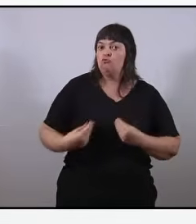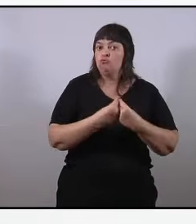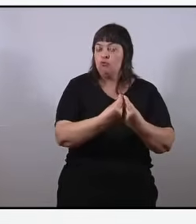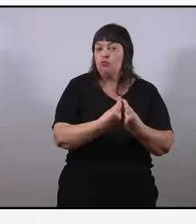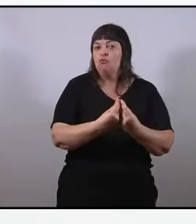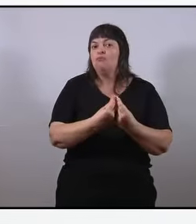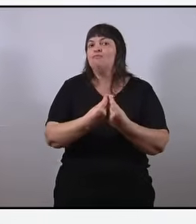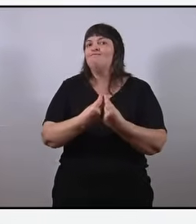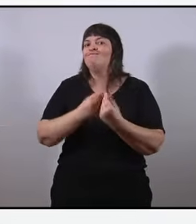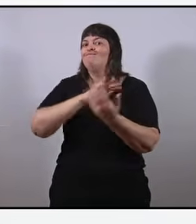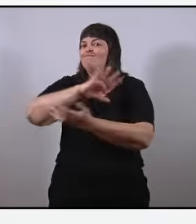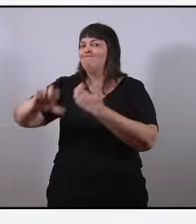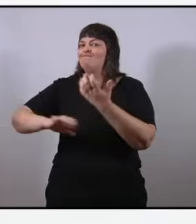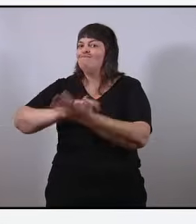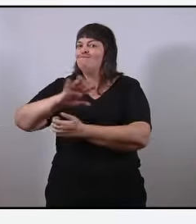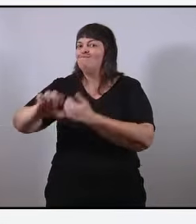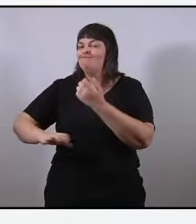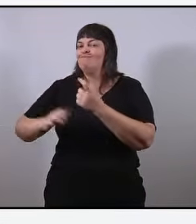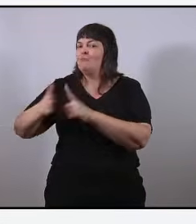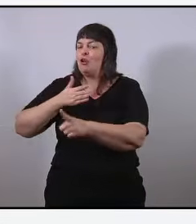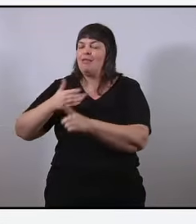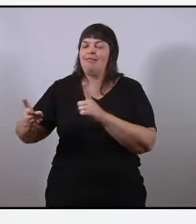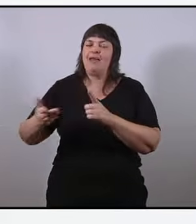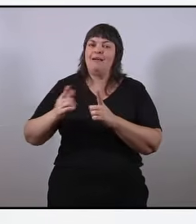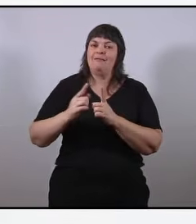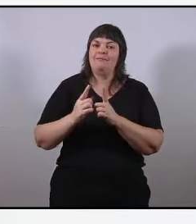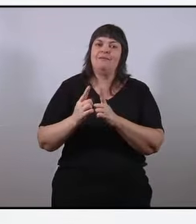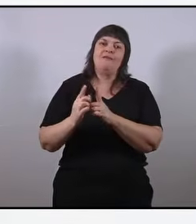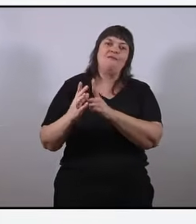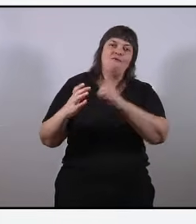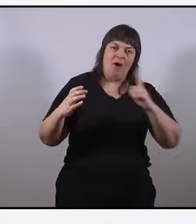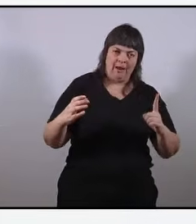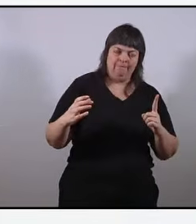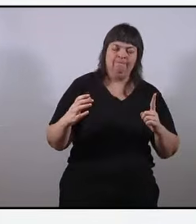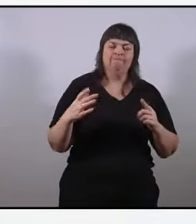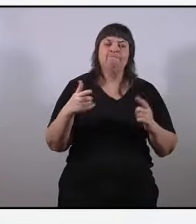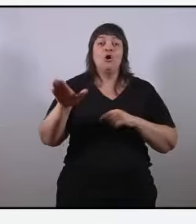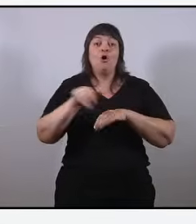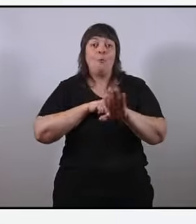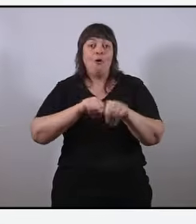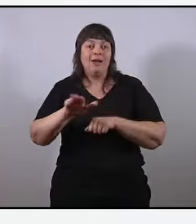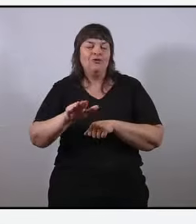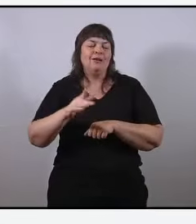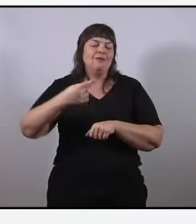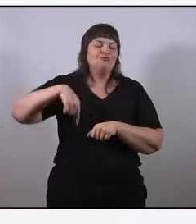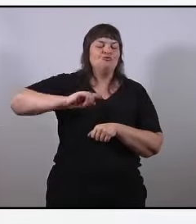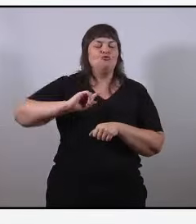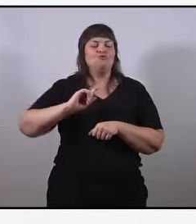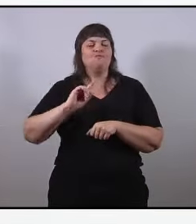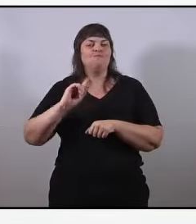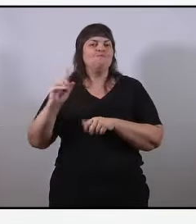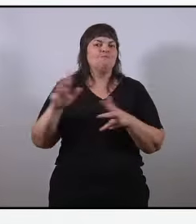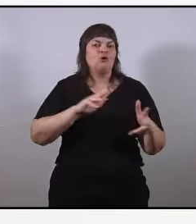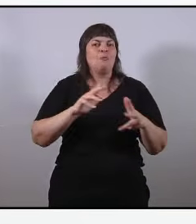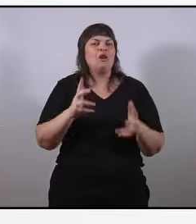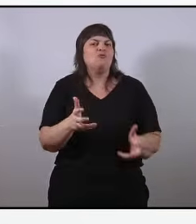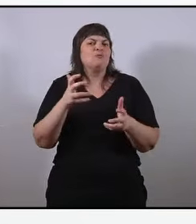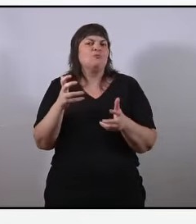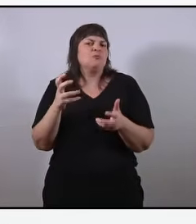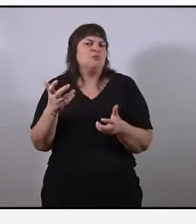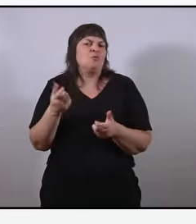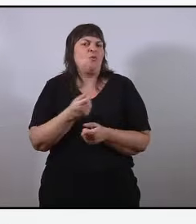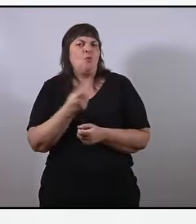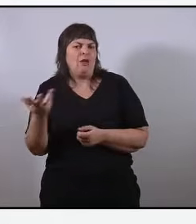alejada de esa situación de violencia. En esta convocatoria calculamos que se van a poder beneficiar de estas